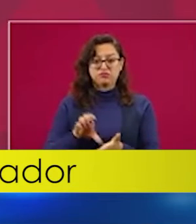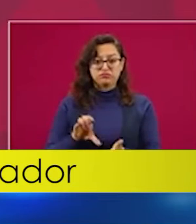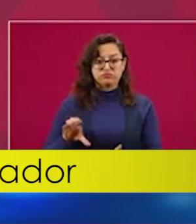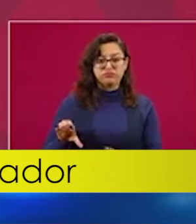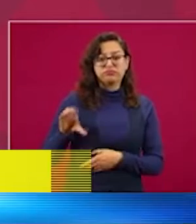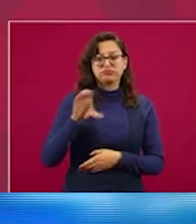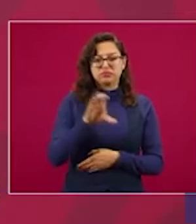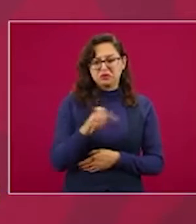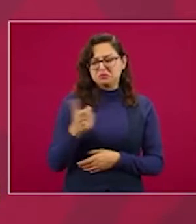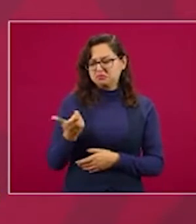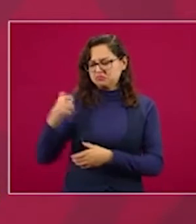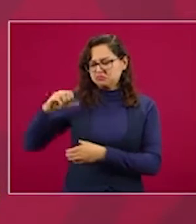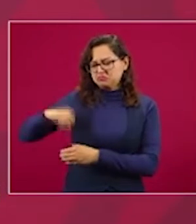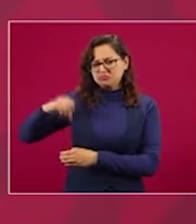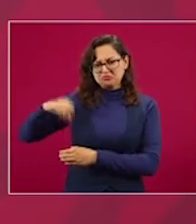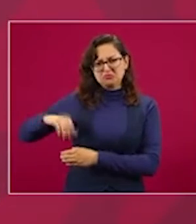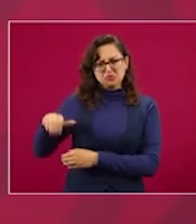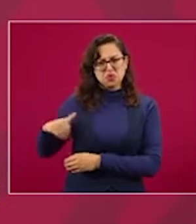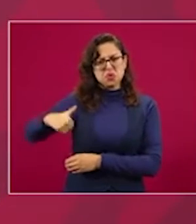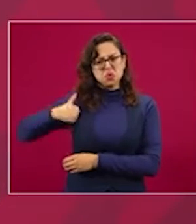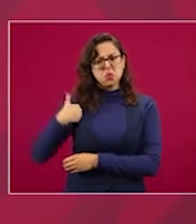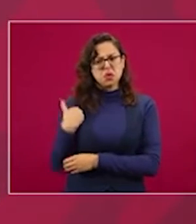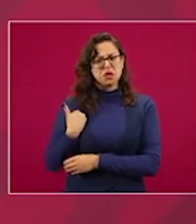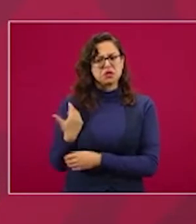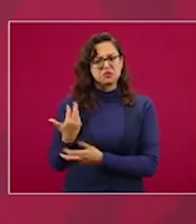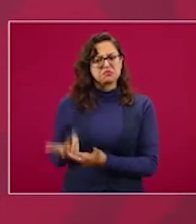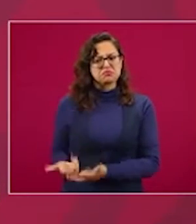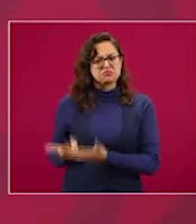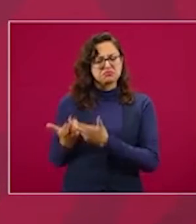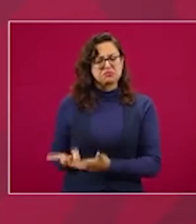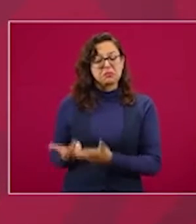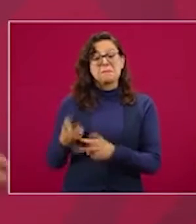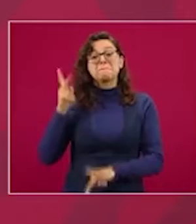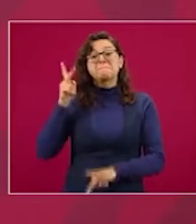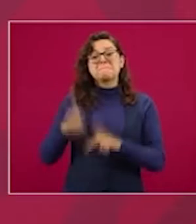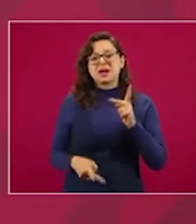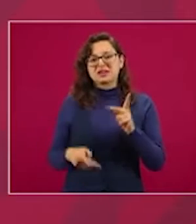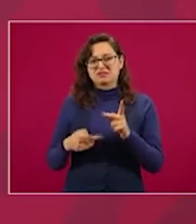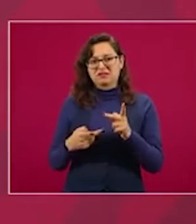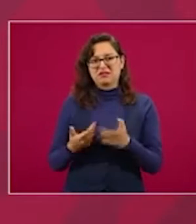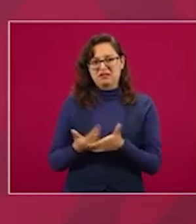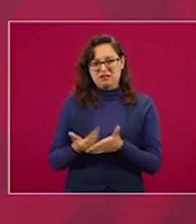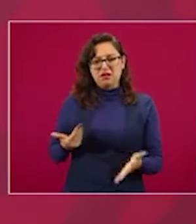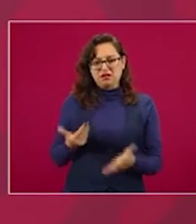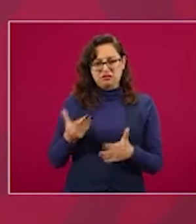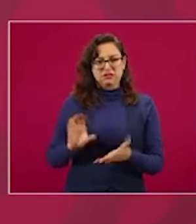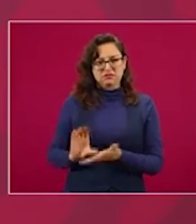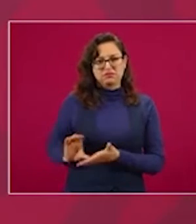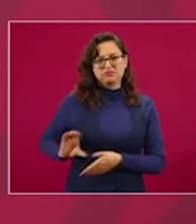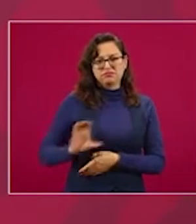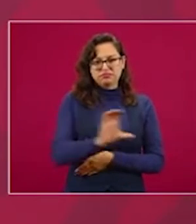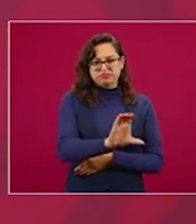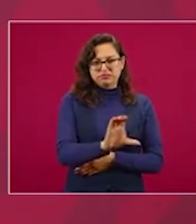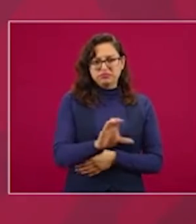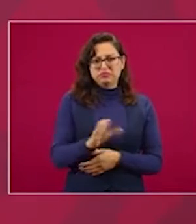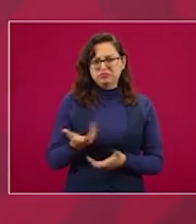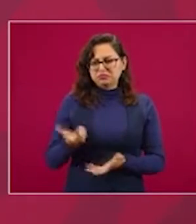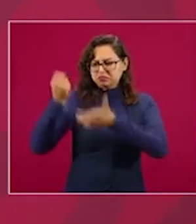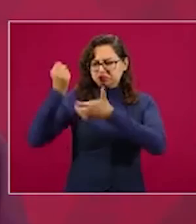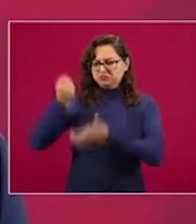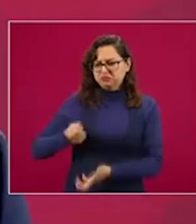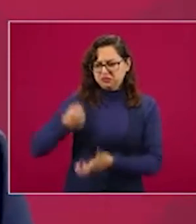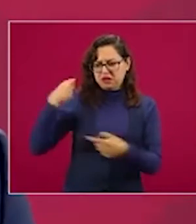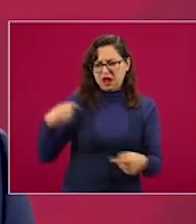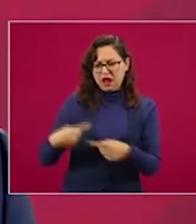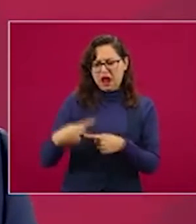tienen de ahorros, de lo que se dispone del presupuesto